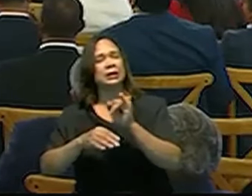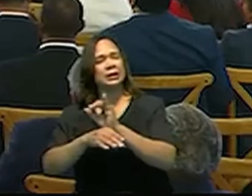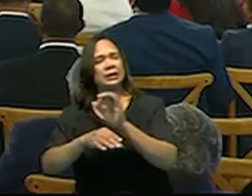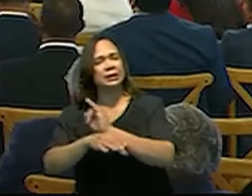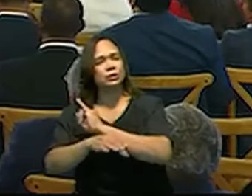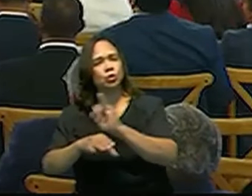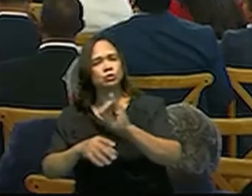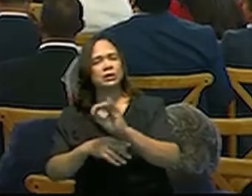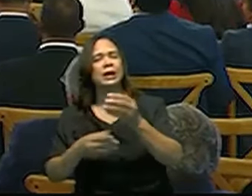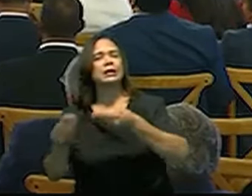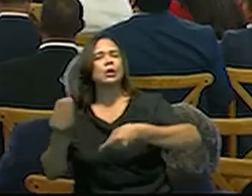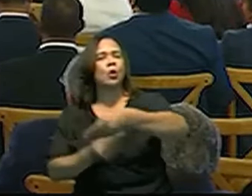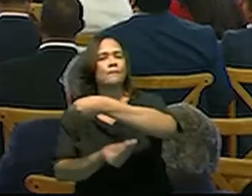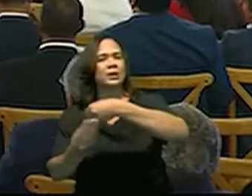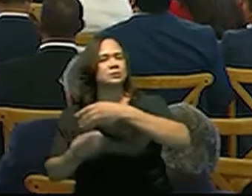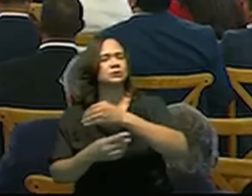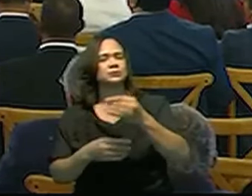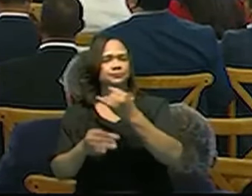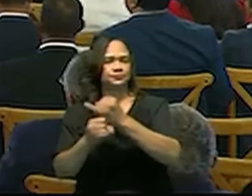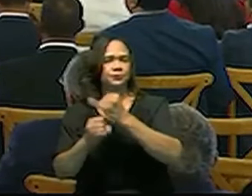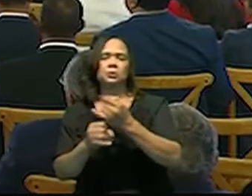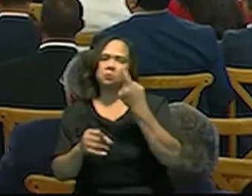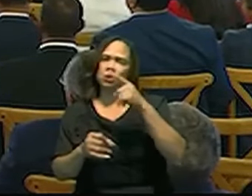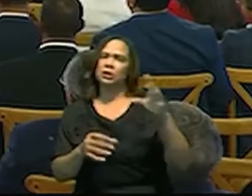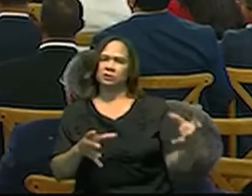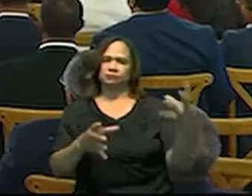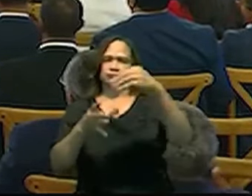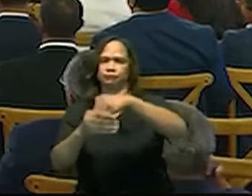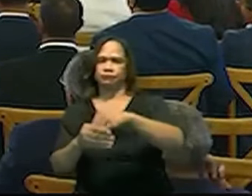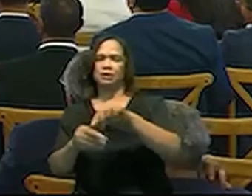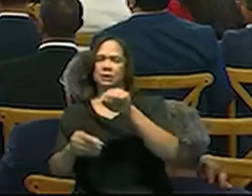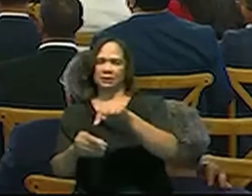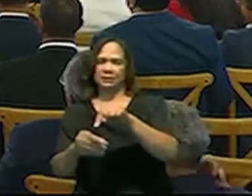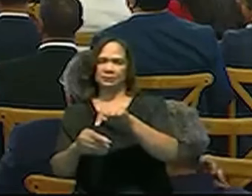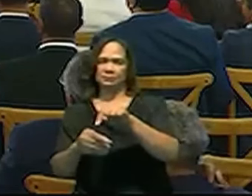realmente, por la naturalidad de esa institución, deben permanecer.